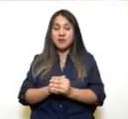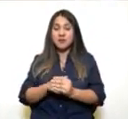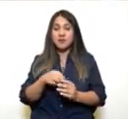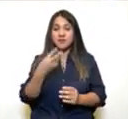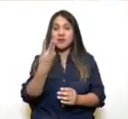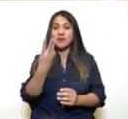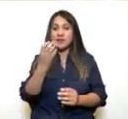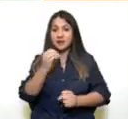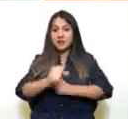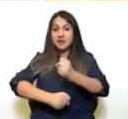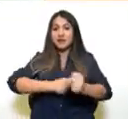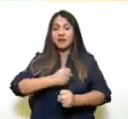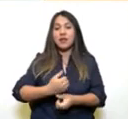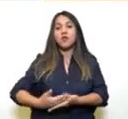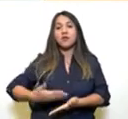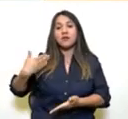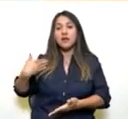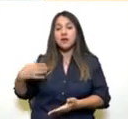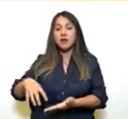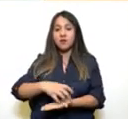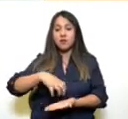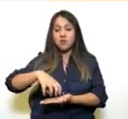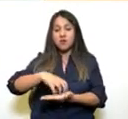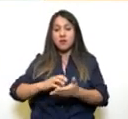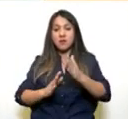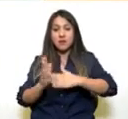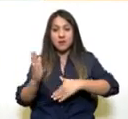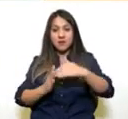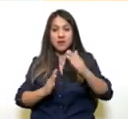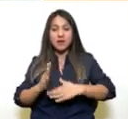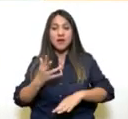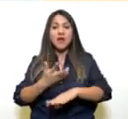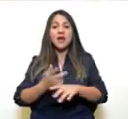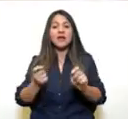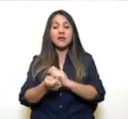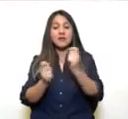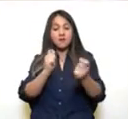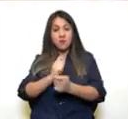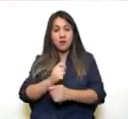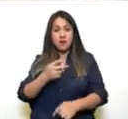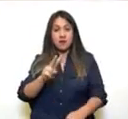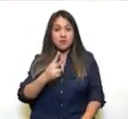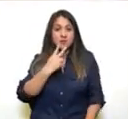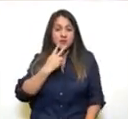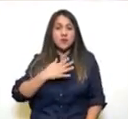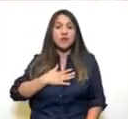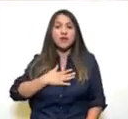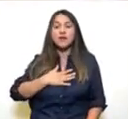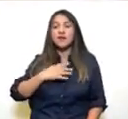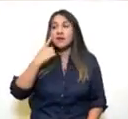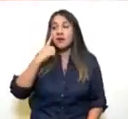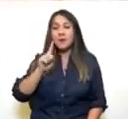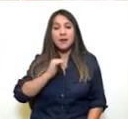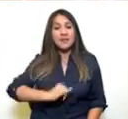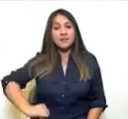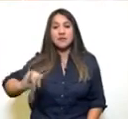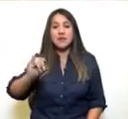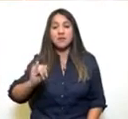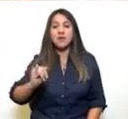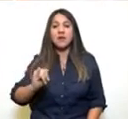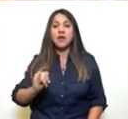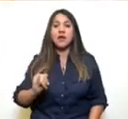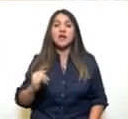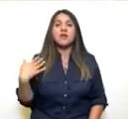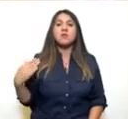años atrás en la comuna de la pintana iba a transformar sus vidas para siempre aunque fueran muy